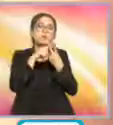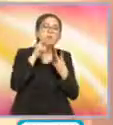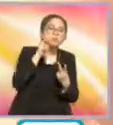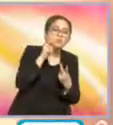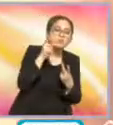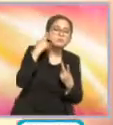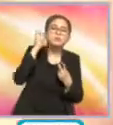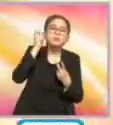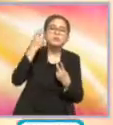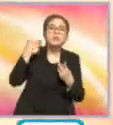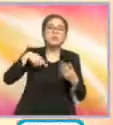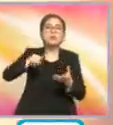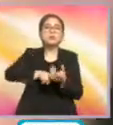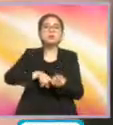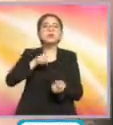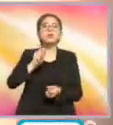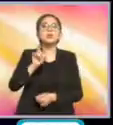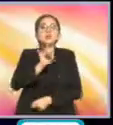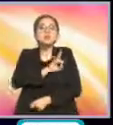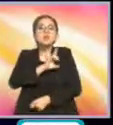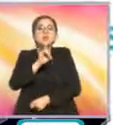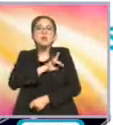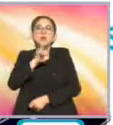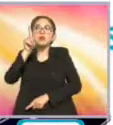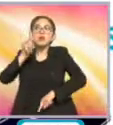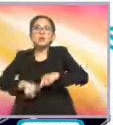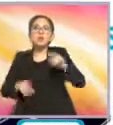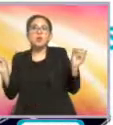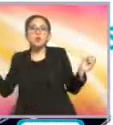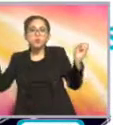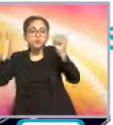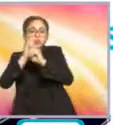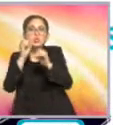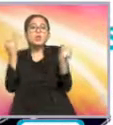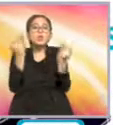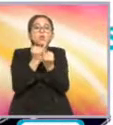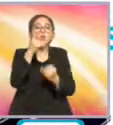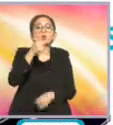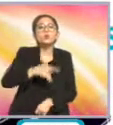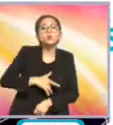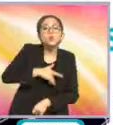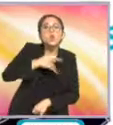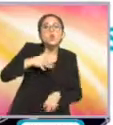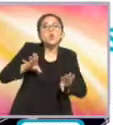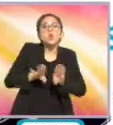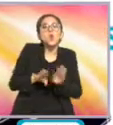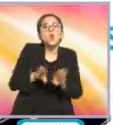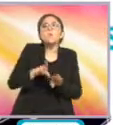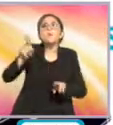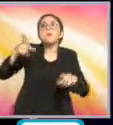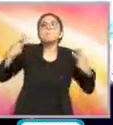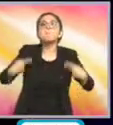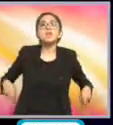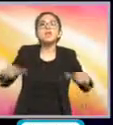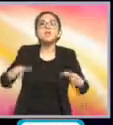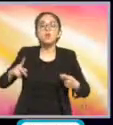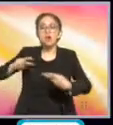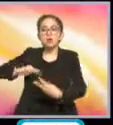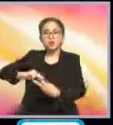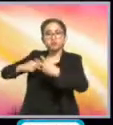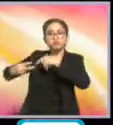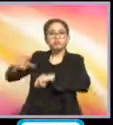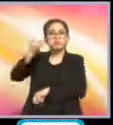Así podremos vencer nuestro miedo a la oscuridad y al mismo tiempo podremos tomar conciencia de la situación de oscuridad que viven muchas